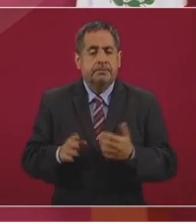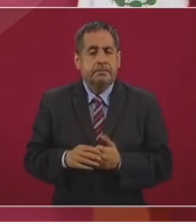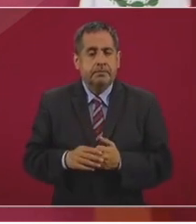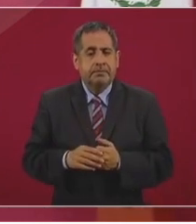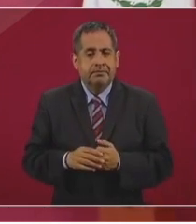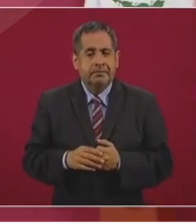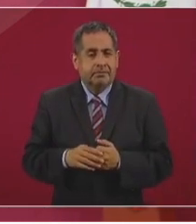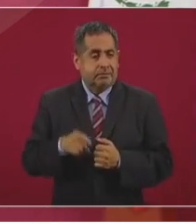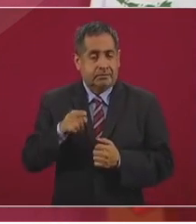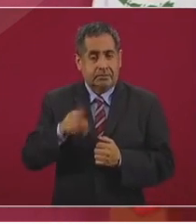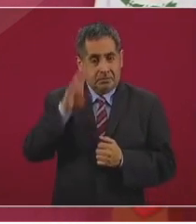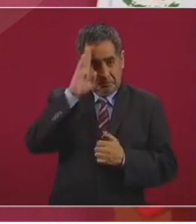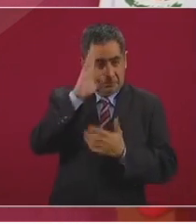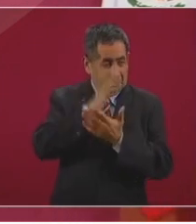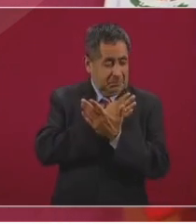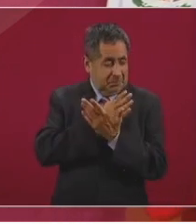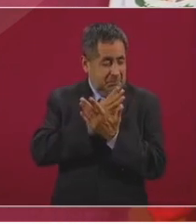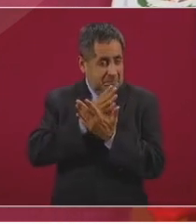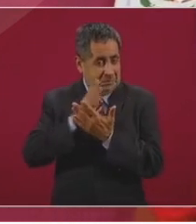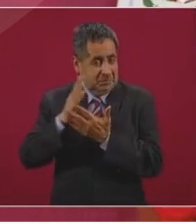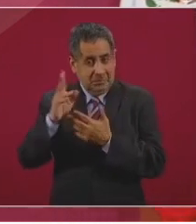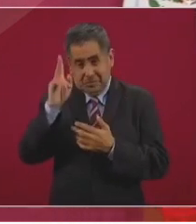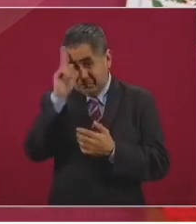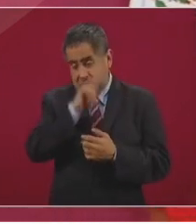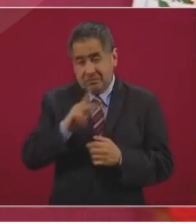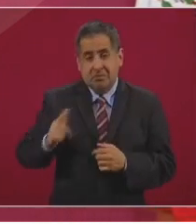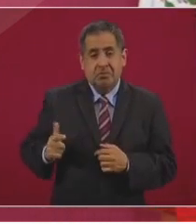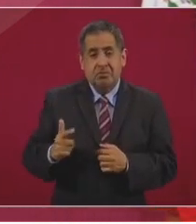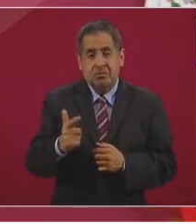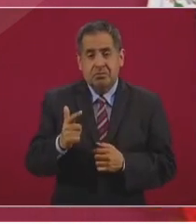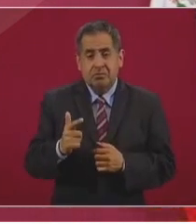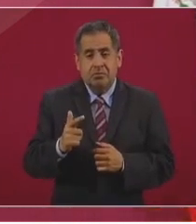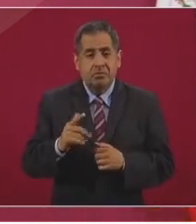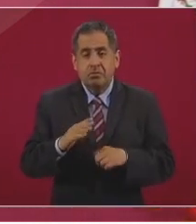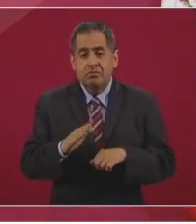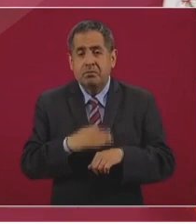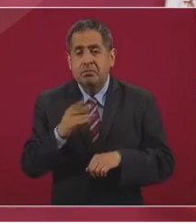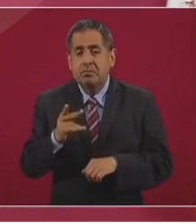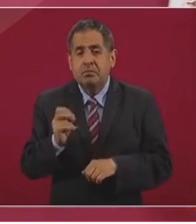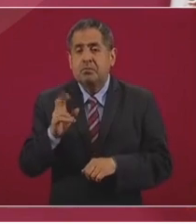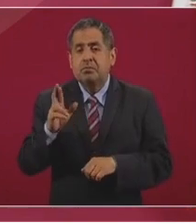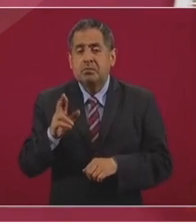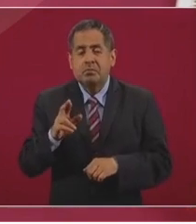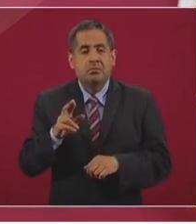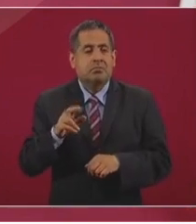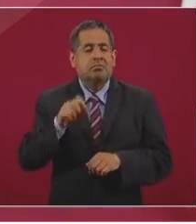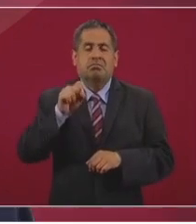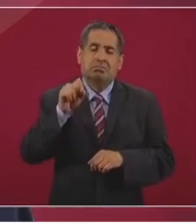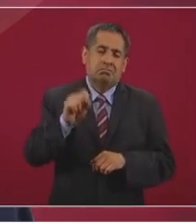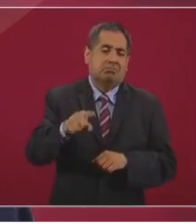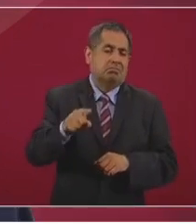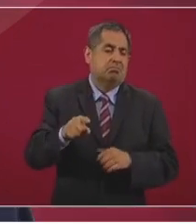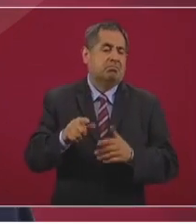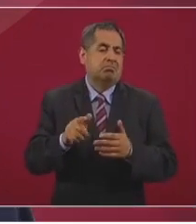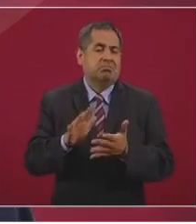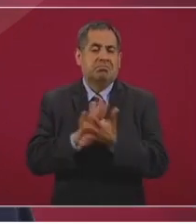llegado a los extremos de violencia en Guanajuato si no se hubiese dado